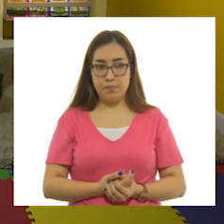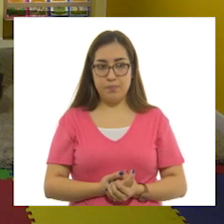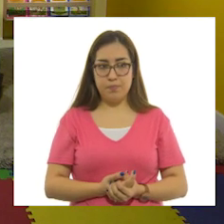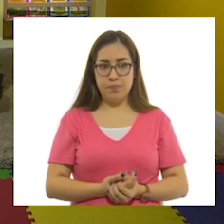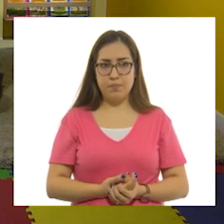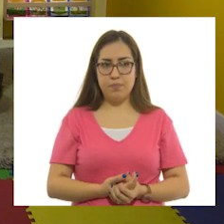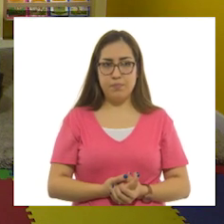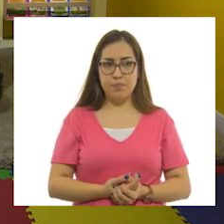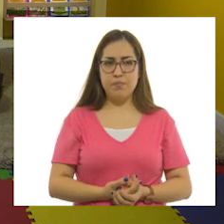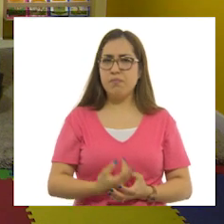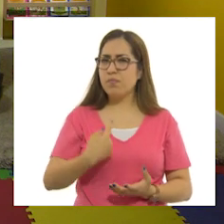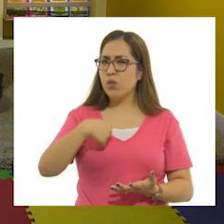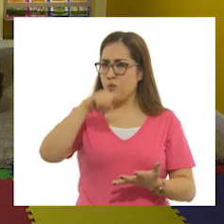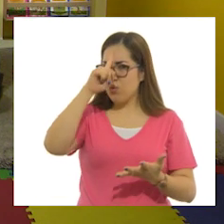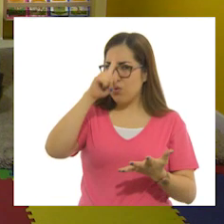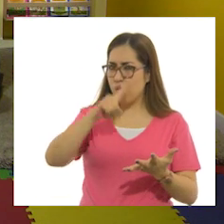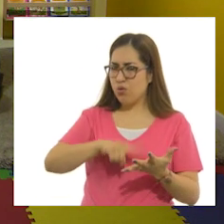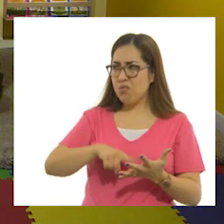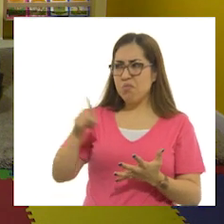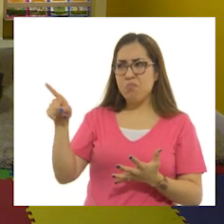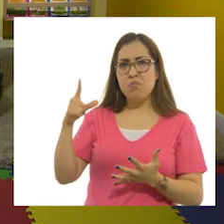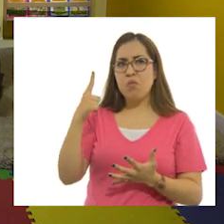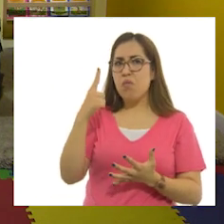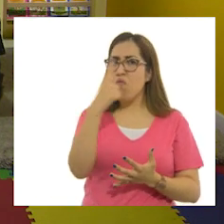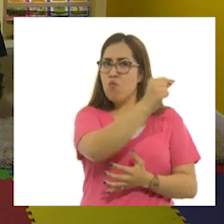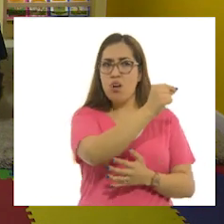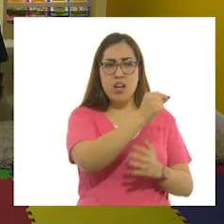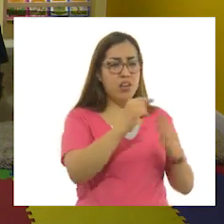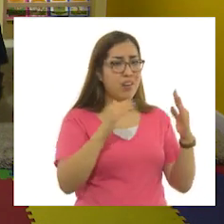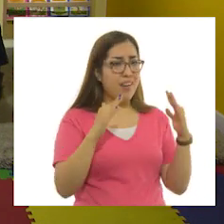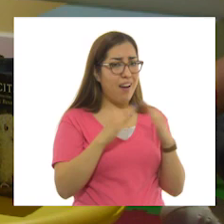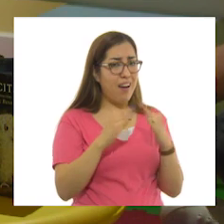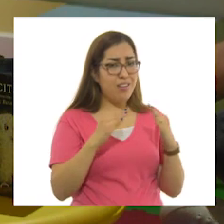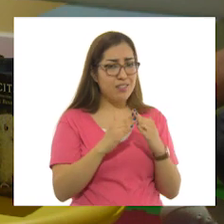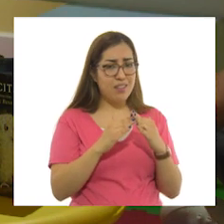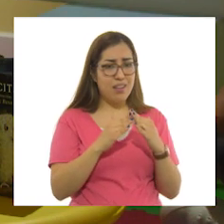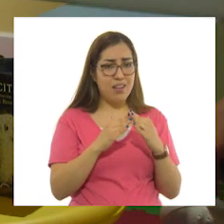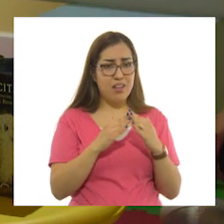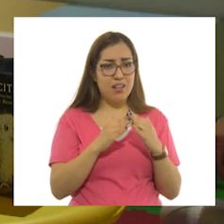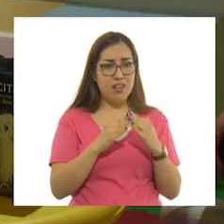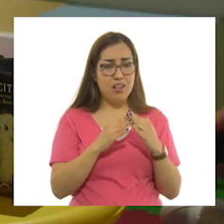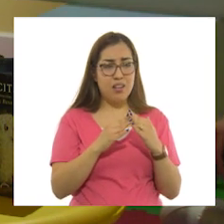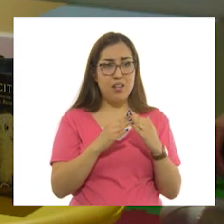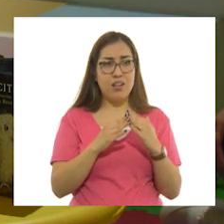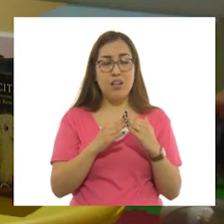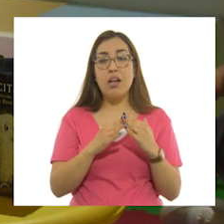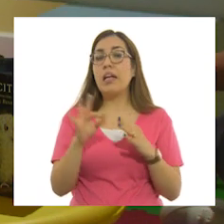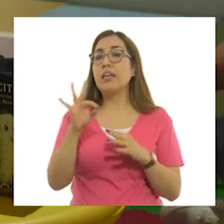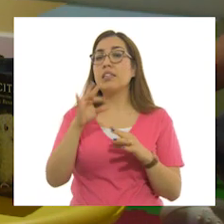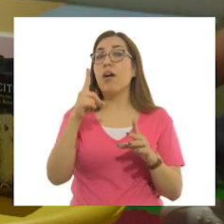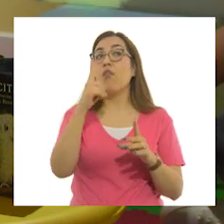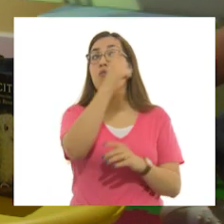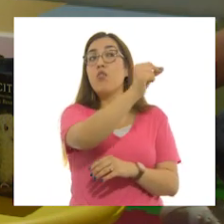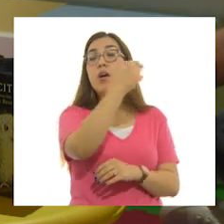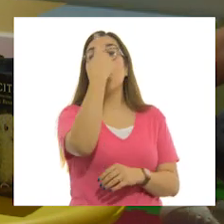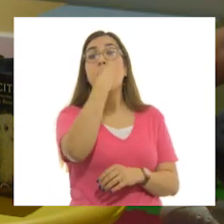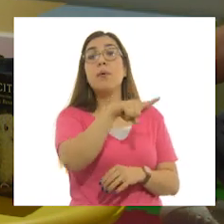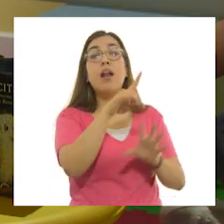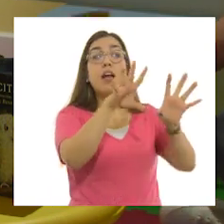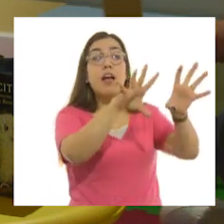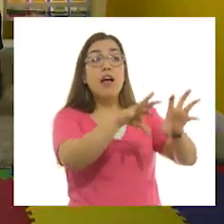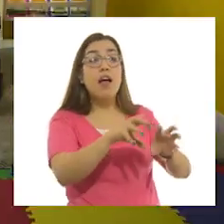creo que fue de casa dijo sara para traernos comida exclamó ver